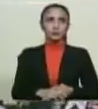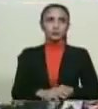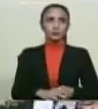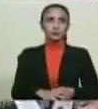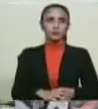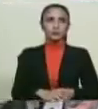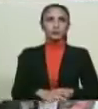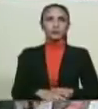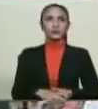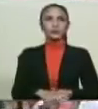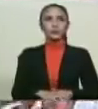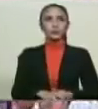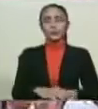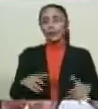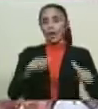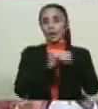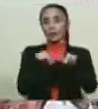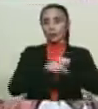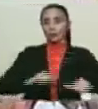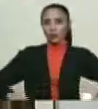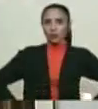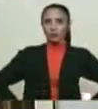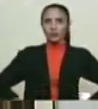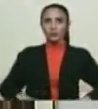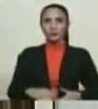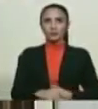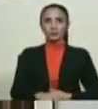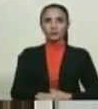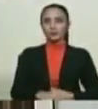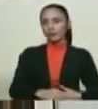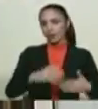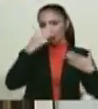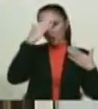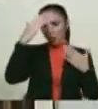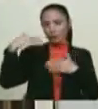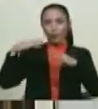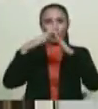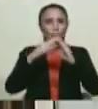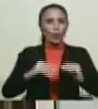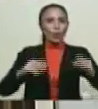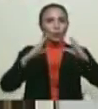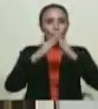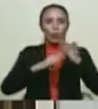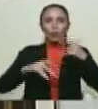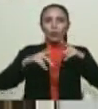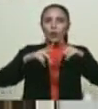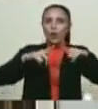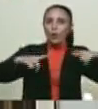Portuguesa, portuguesa. Mi saludo a todo el llano venezolano.